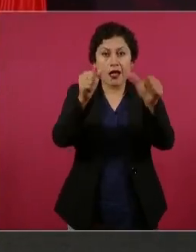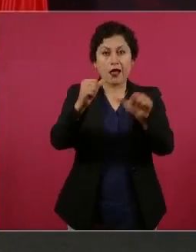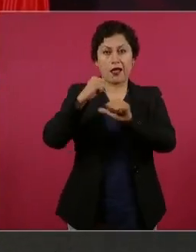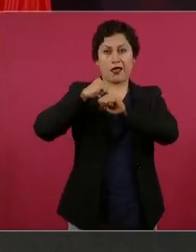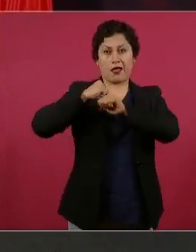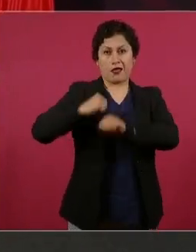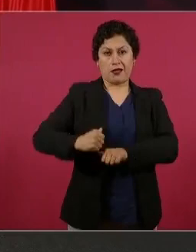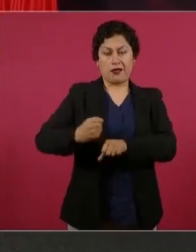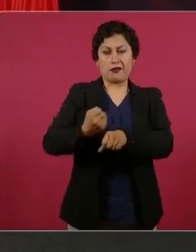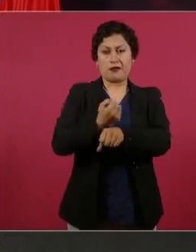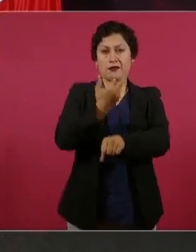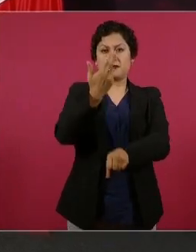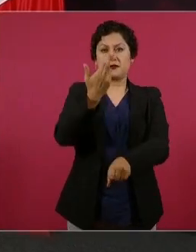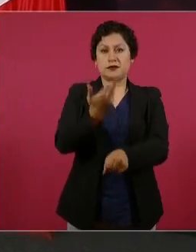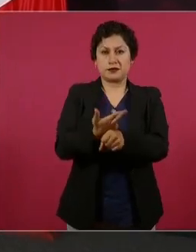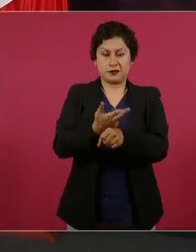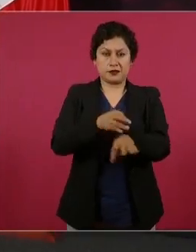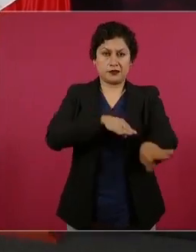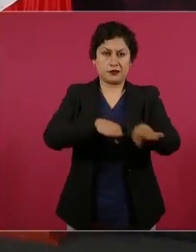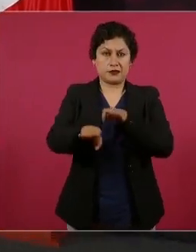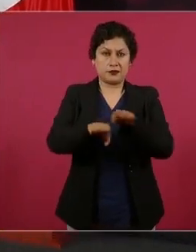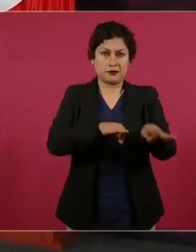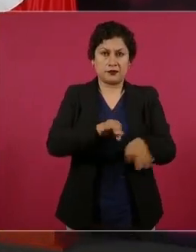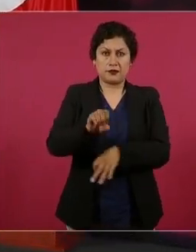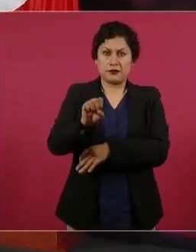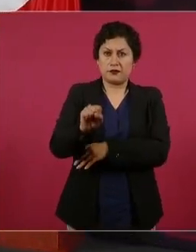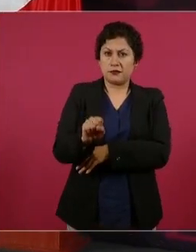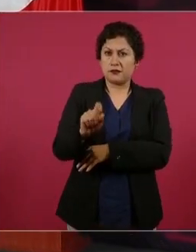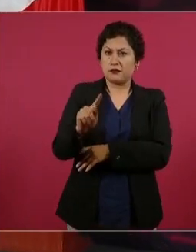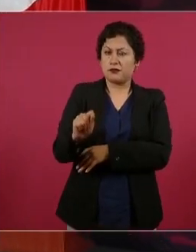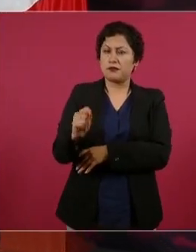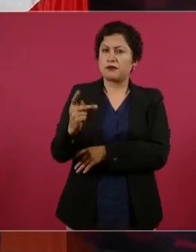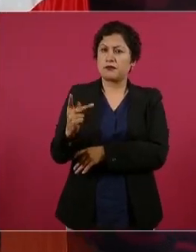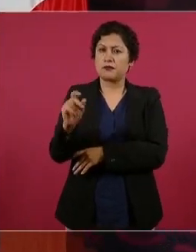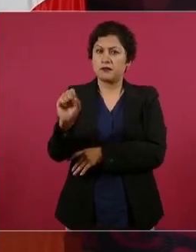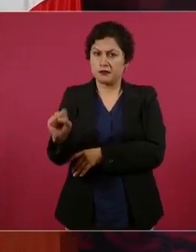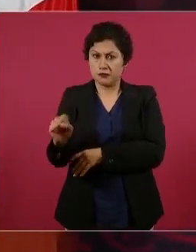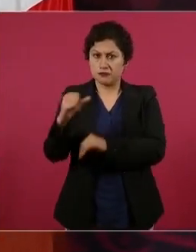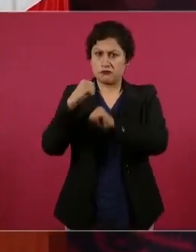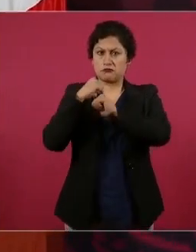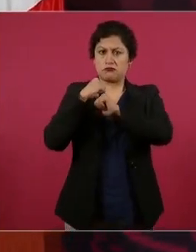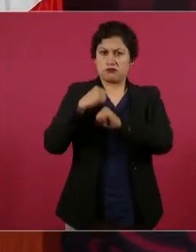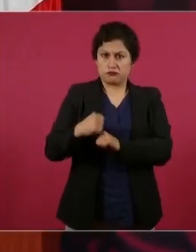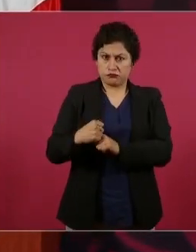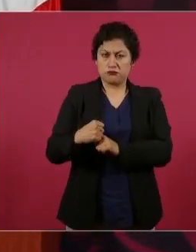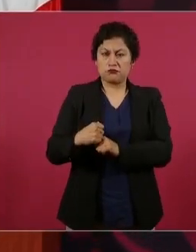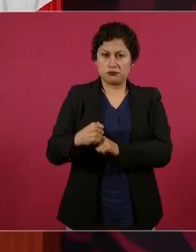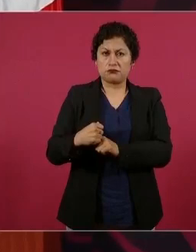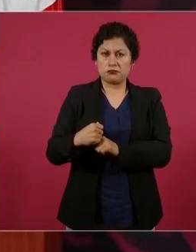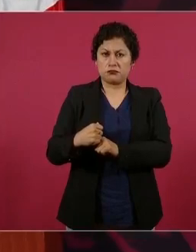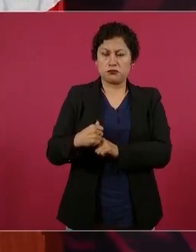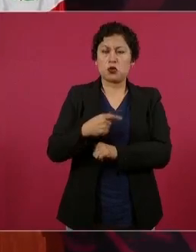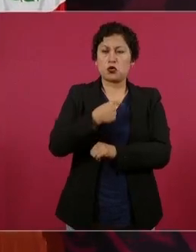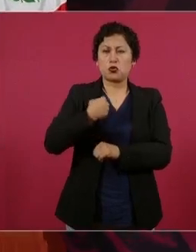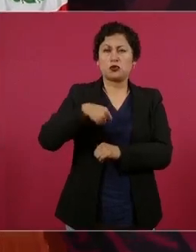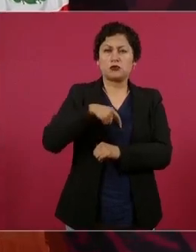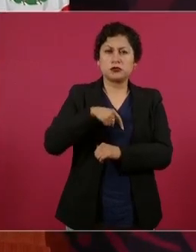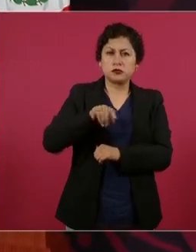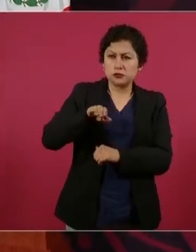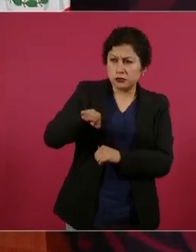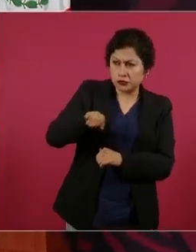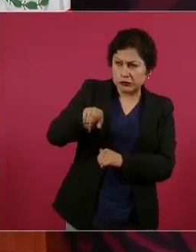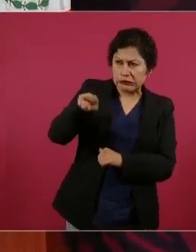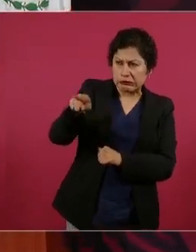el secretario del Trabajo y es al que le vamos a pedir que nos informe,